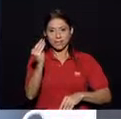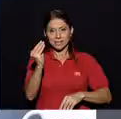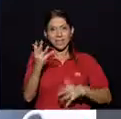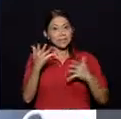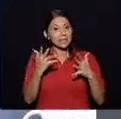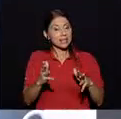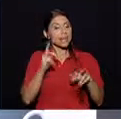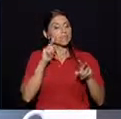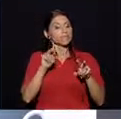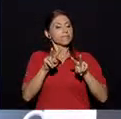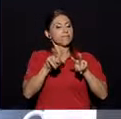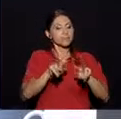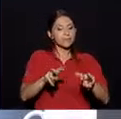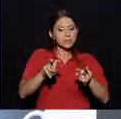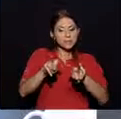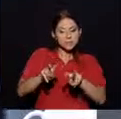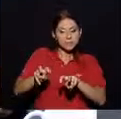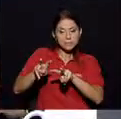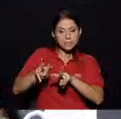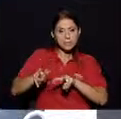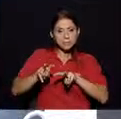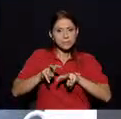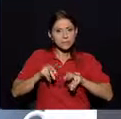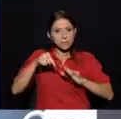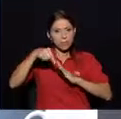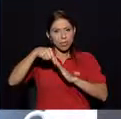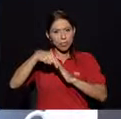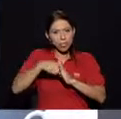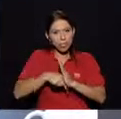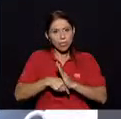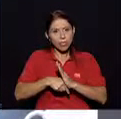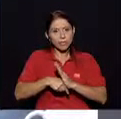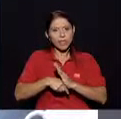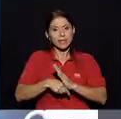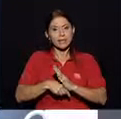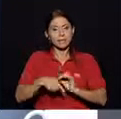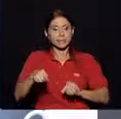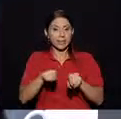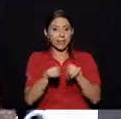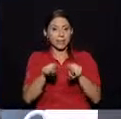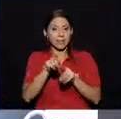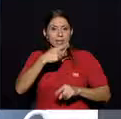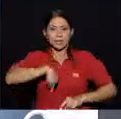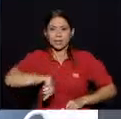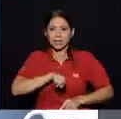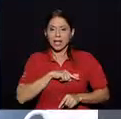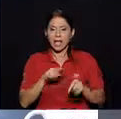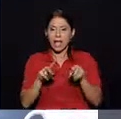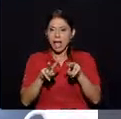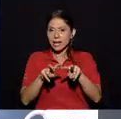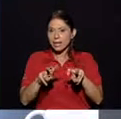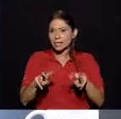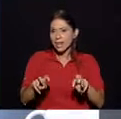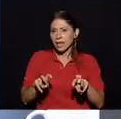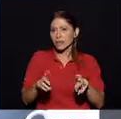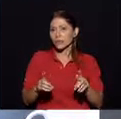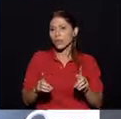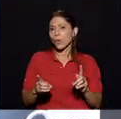fallando en el esquema institucional, regional, municipal, que es lo